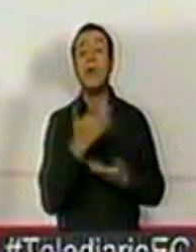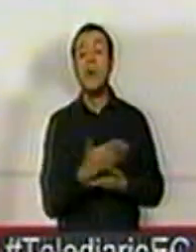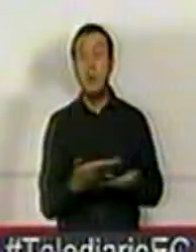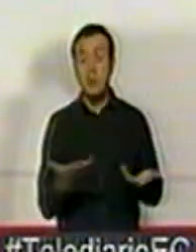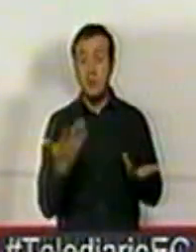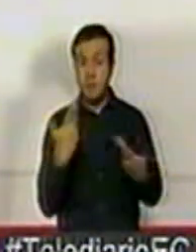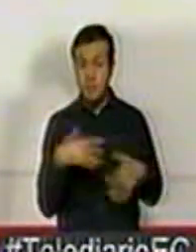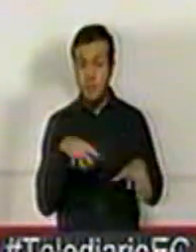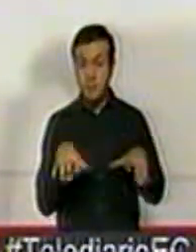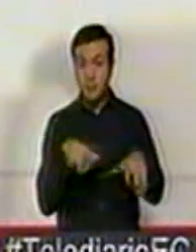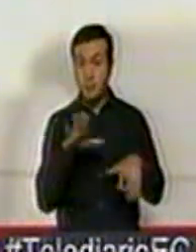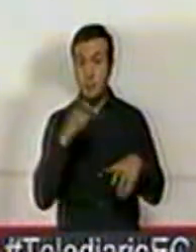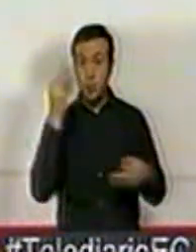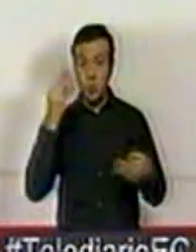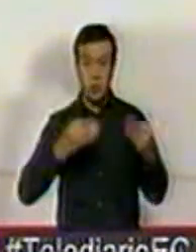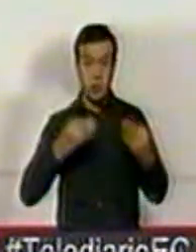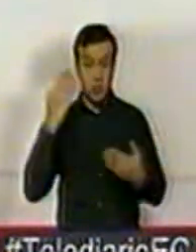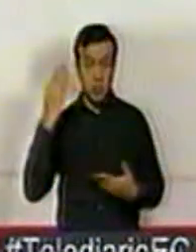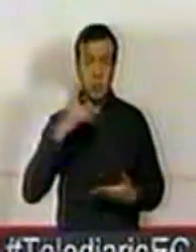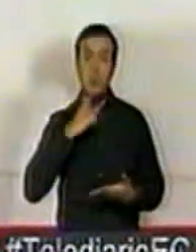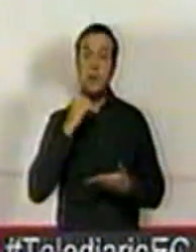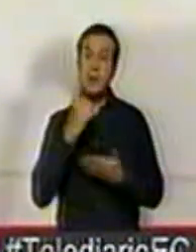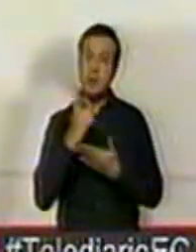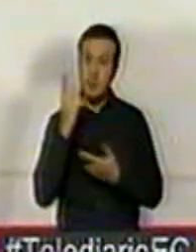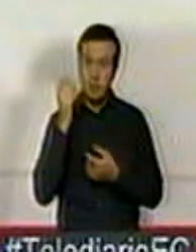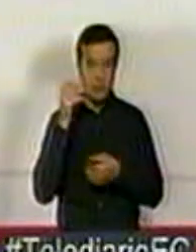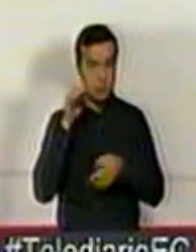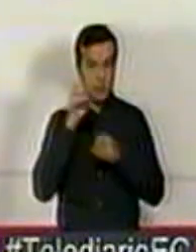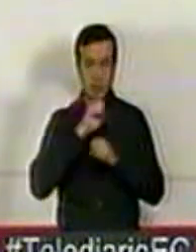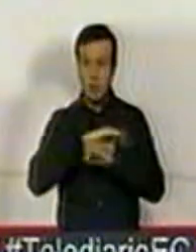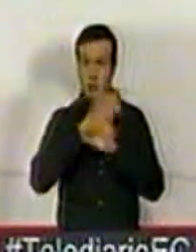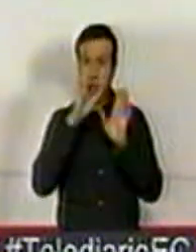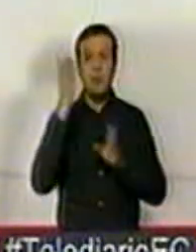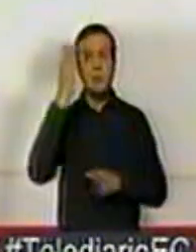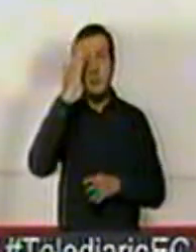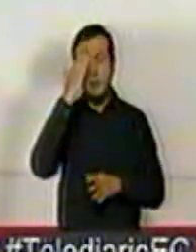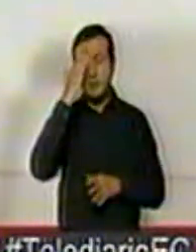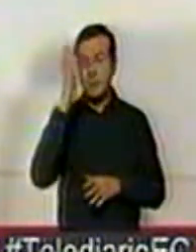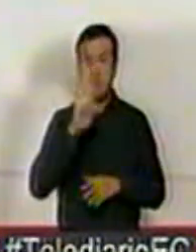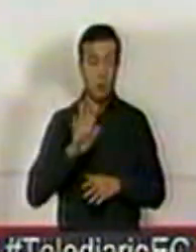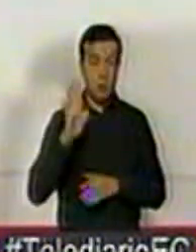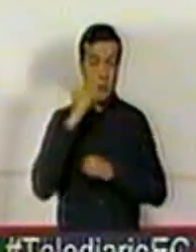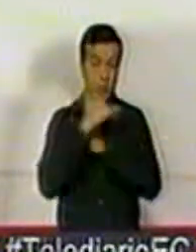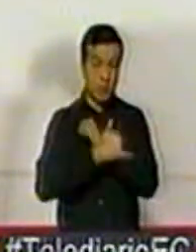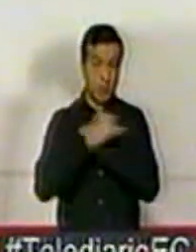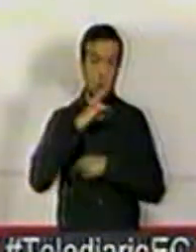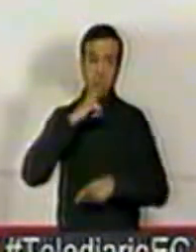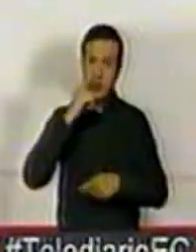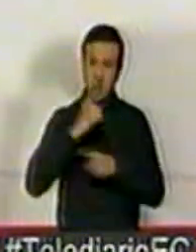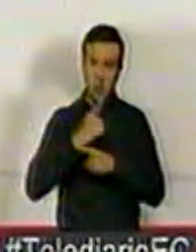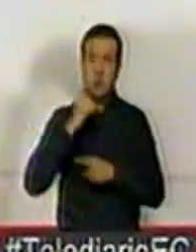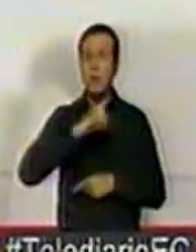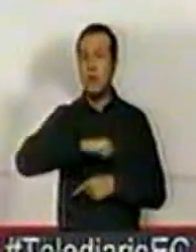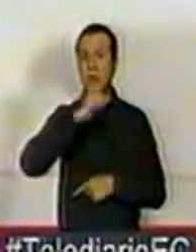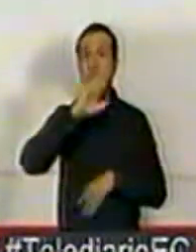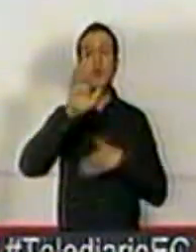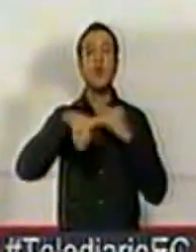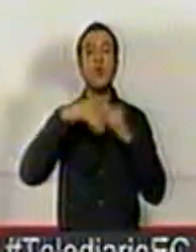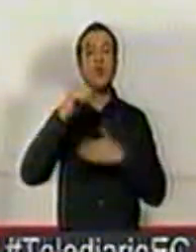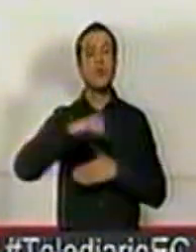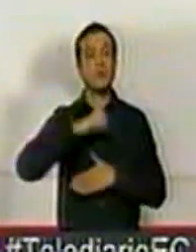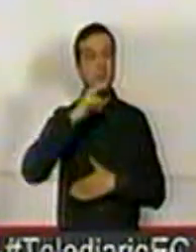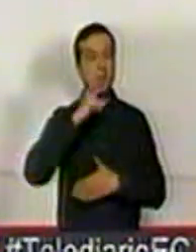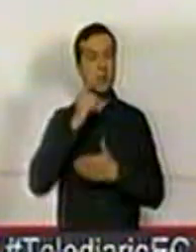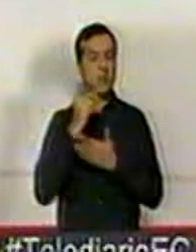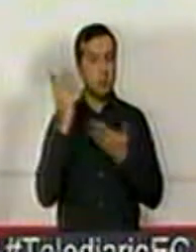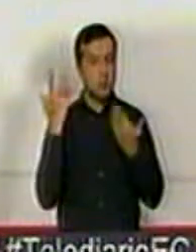de acciones, como un juicio político, donde se pueden aclarar, y creemos que como país vamos a salir ganando todos cuando